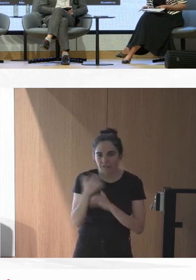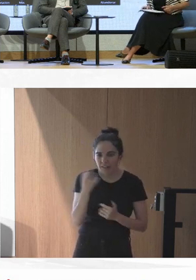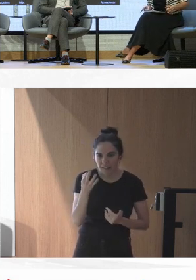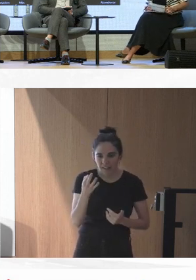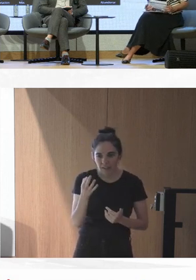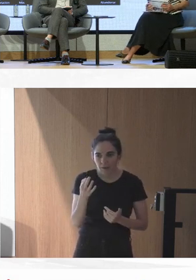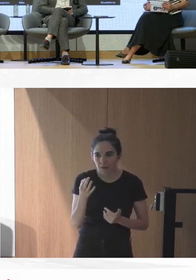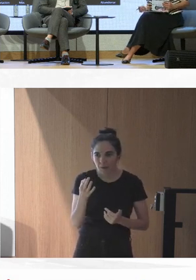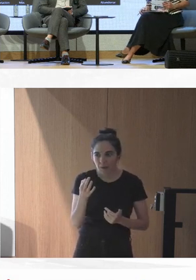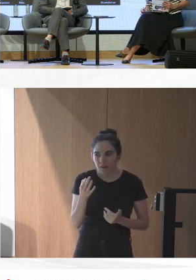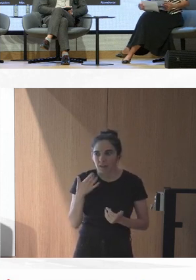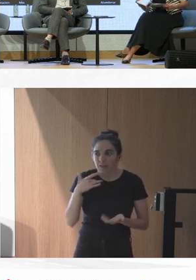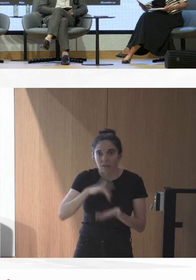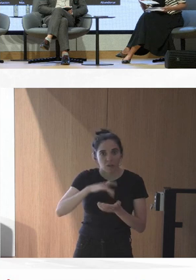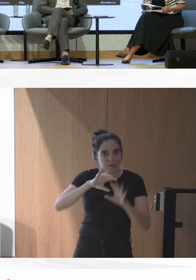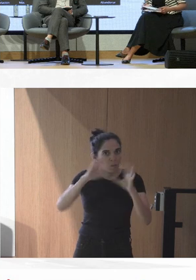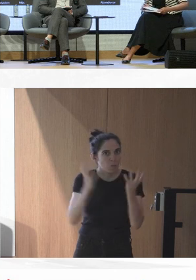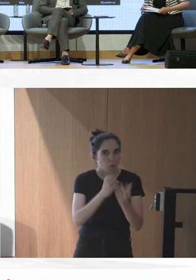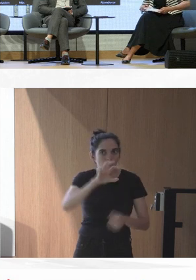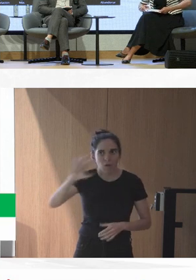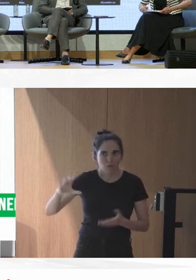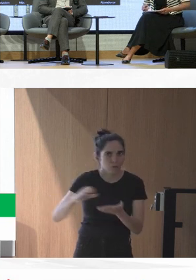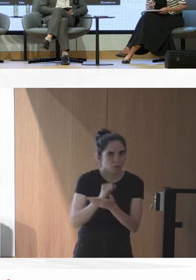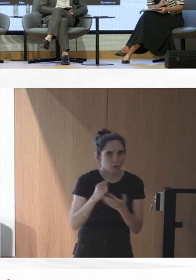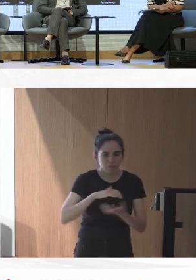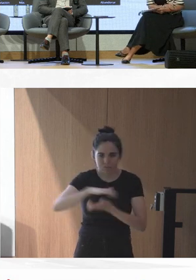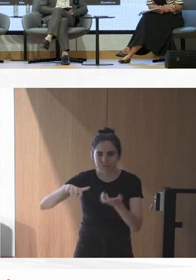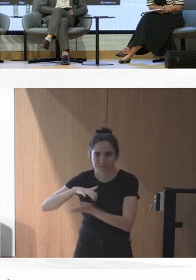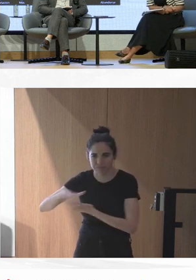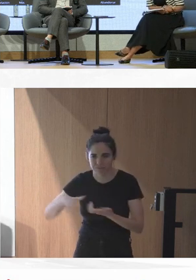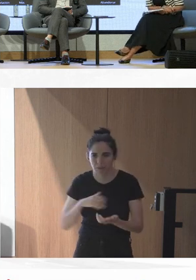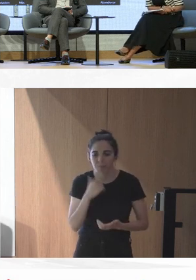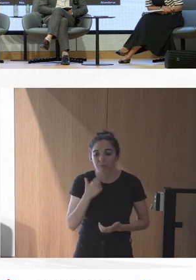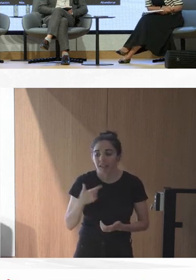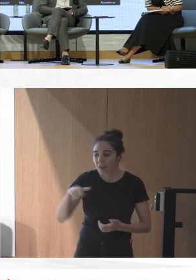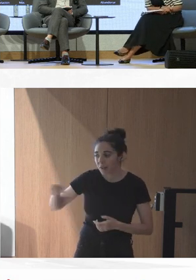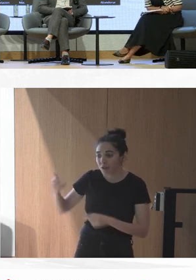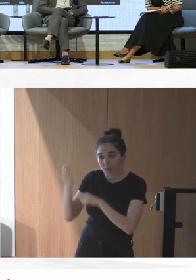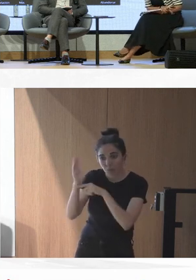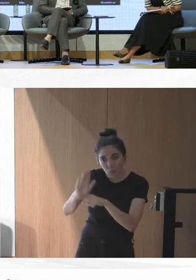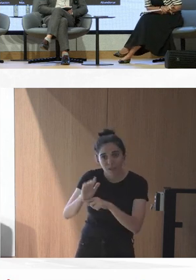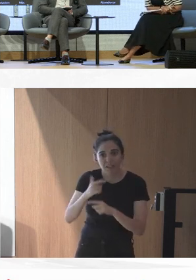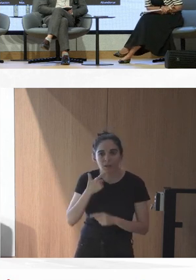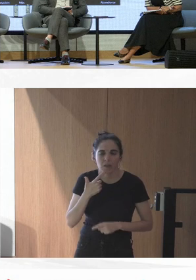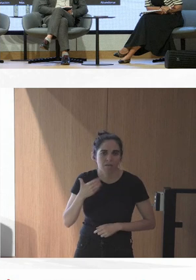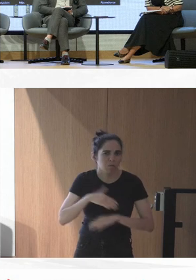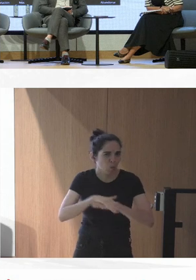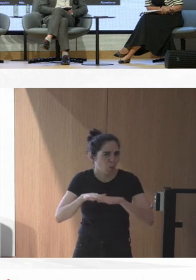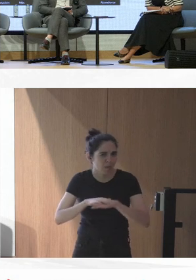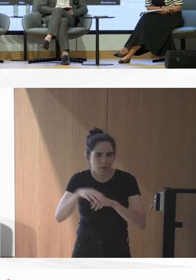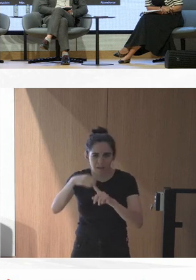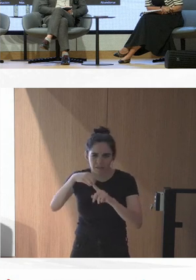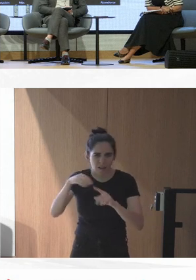caos en casi todos los lugares del mundo. Los que la proponen dicen que es fundamental para el sistema de justicia